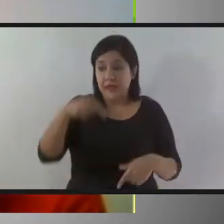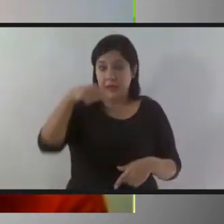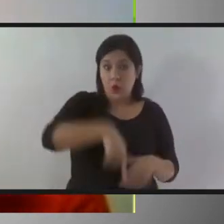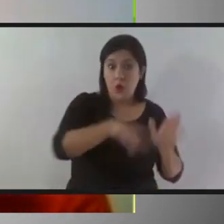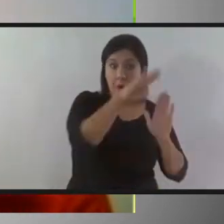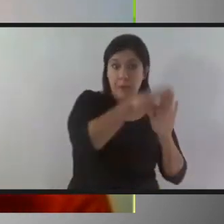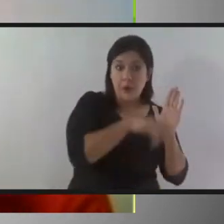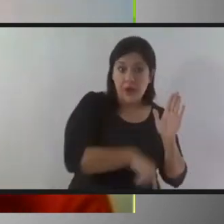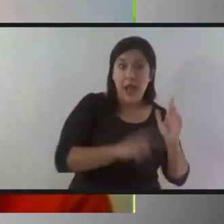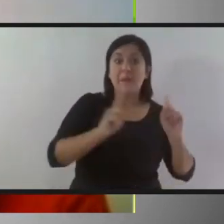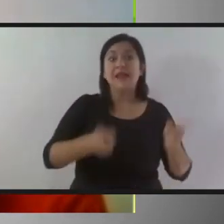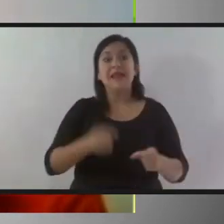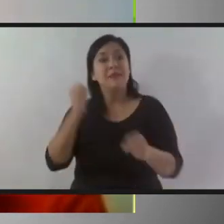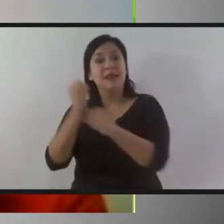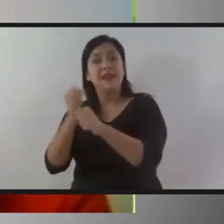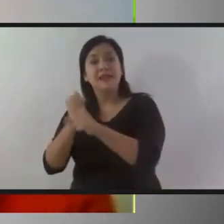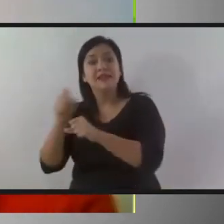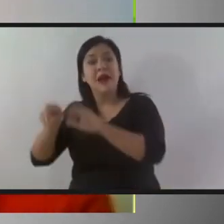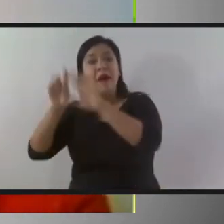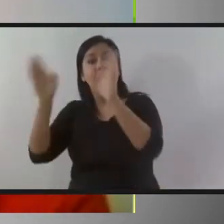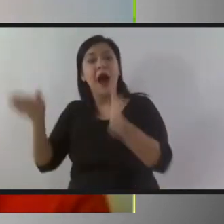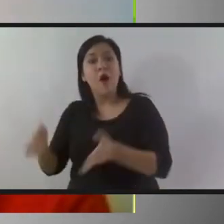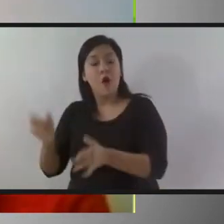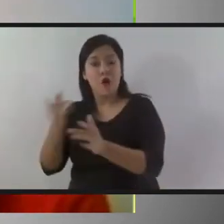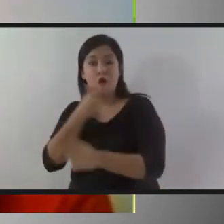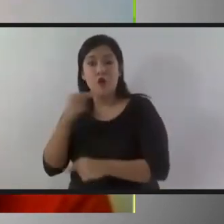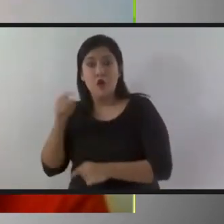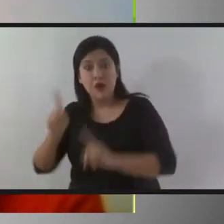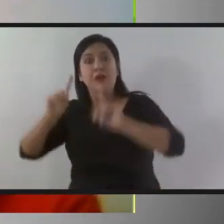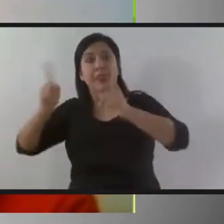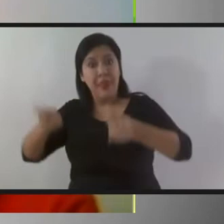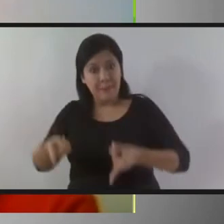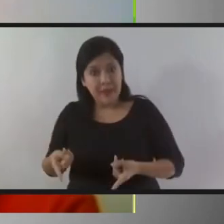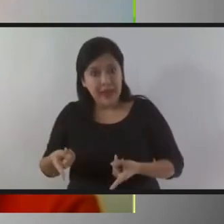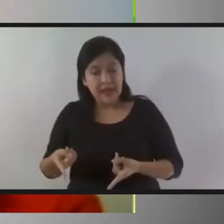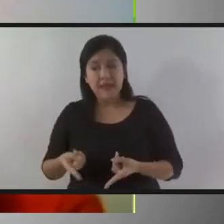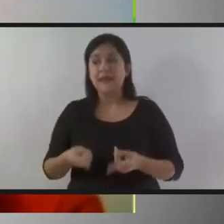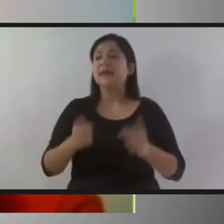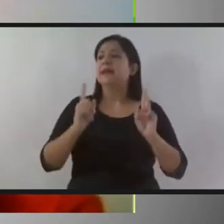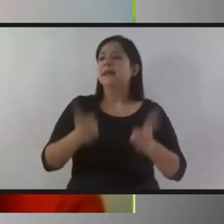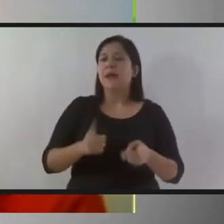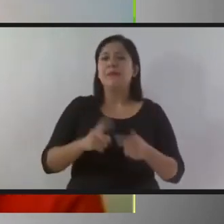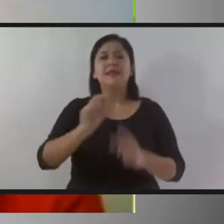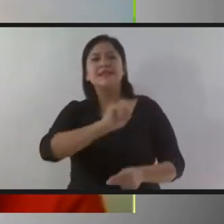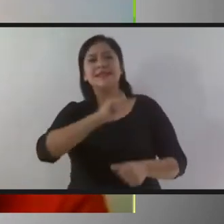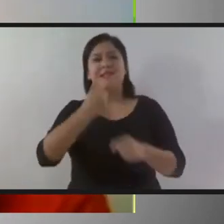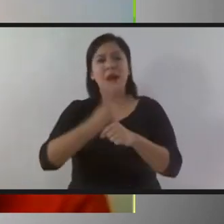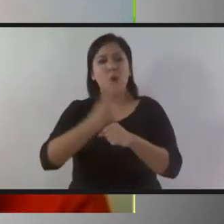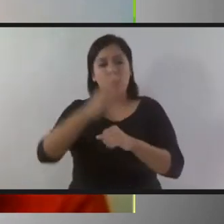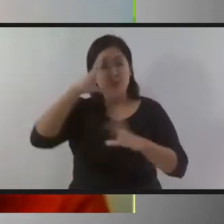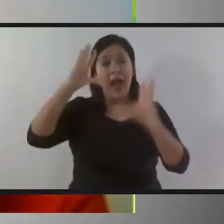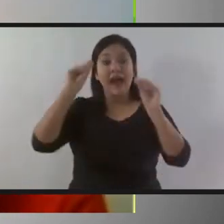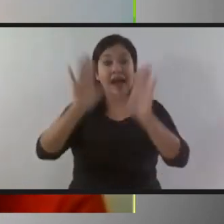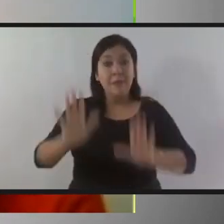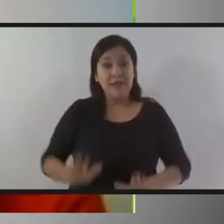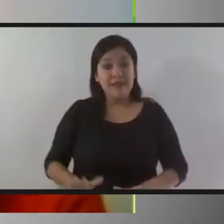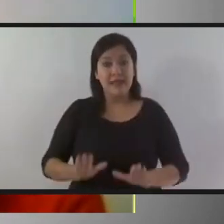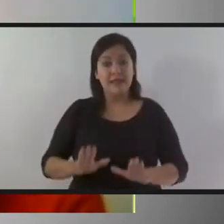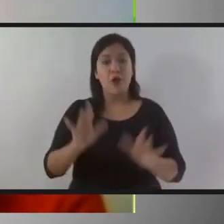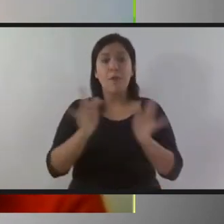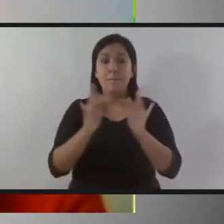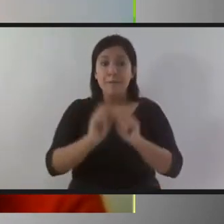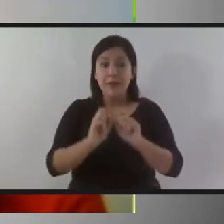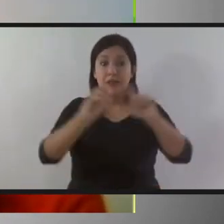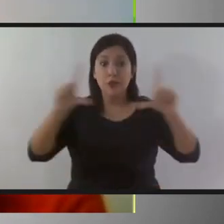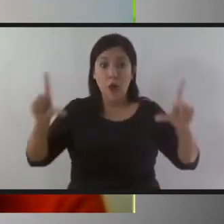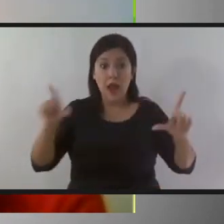el trabajo en la cárcel de Devoto. También lanzamos la segunda capacitación virtual, producción de